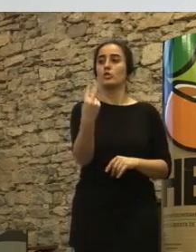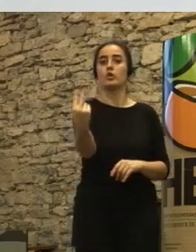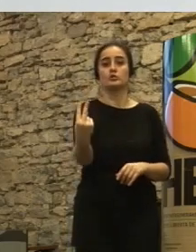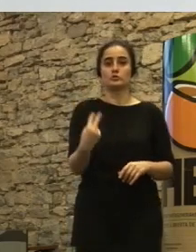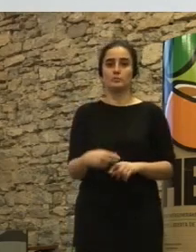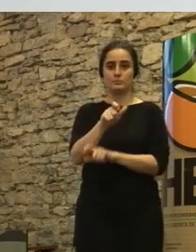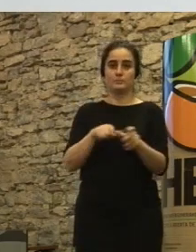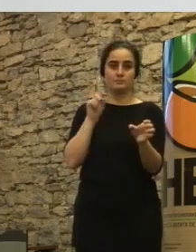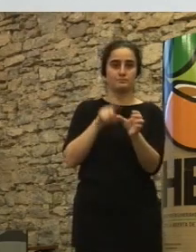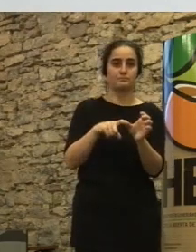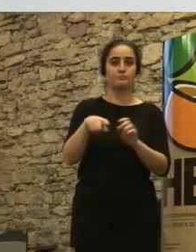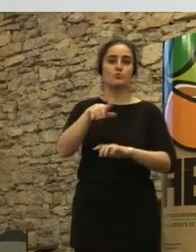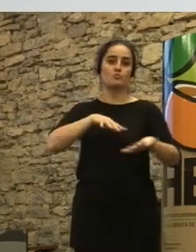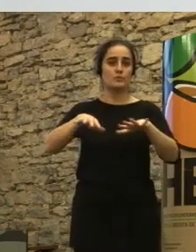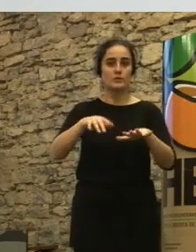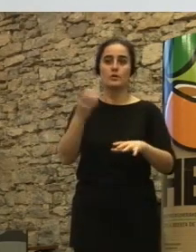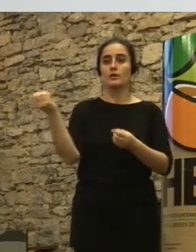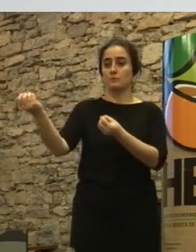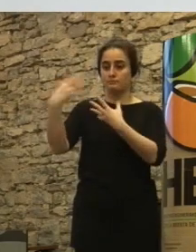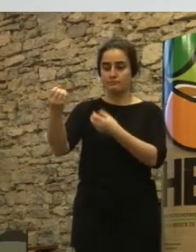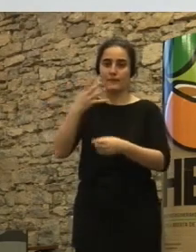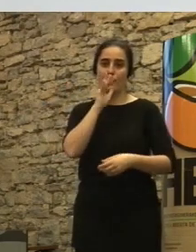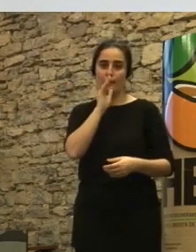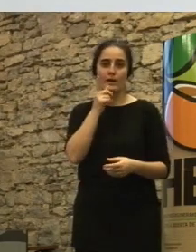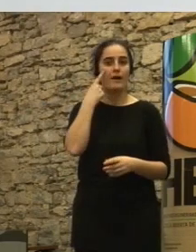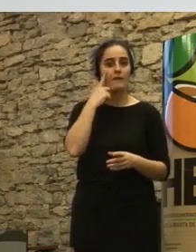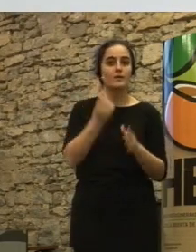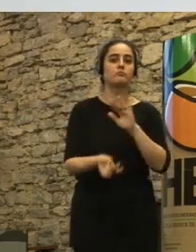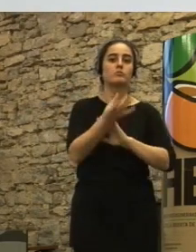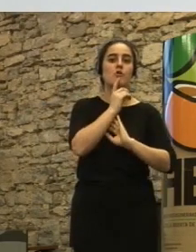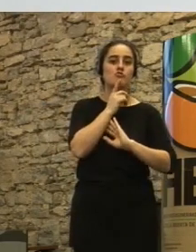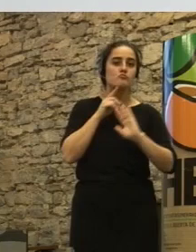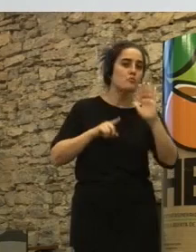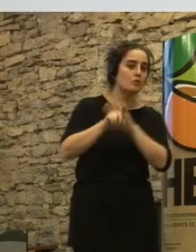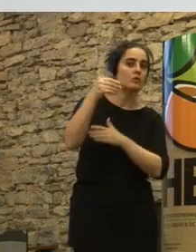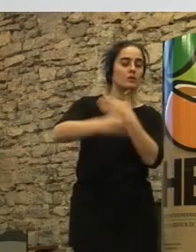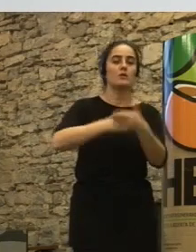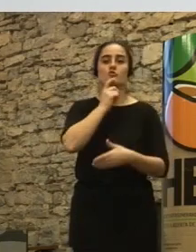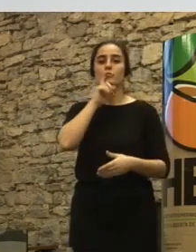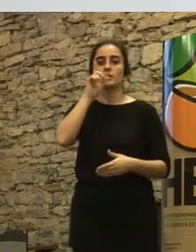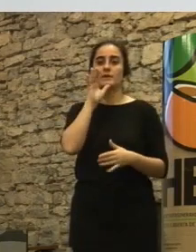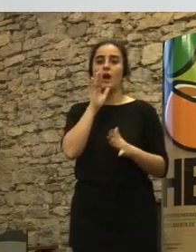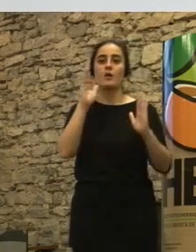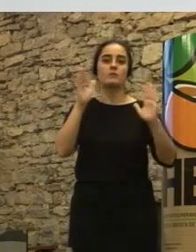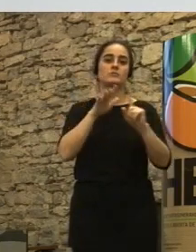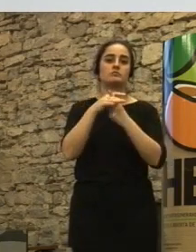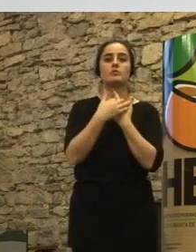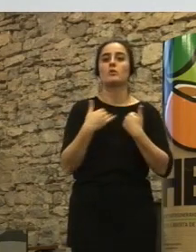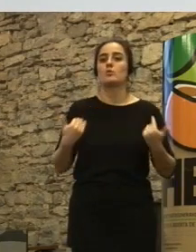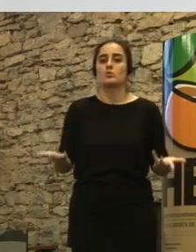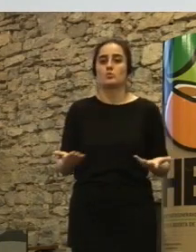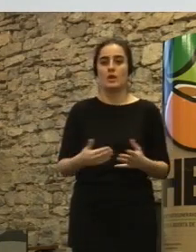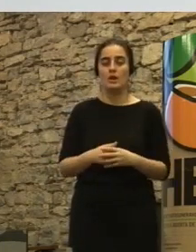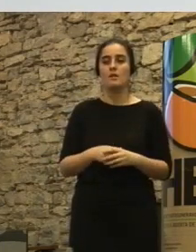vienen a contarnos cómo nació, cómo ha ido evolucionando y en qué punto está también, después de esa